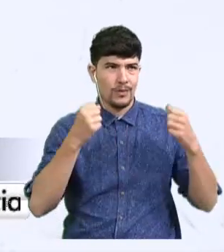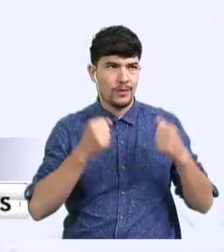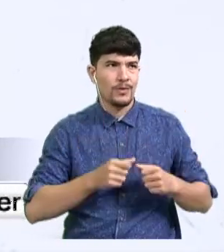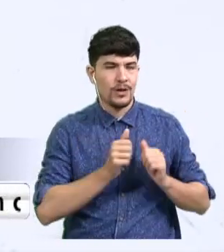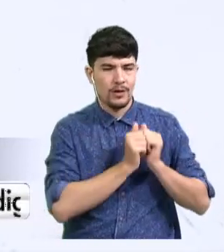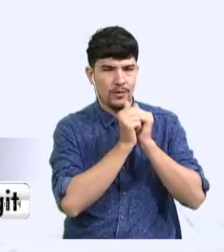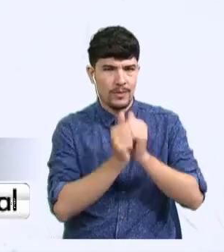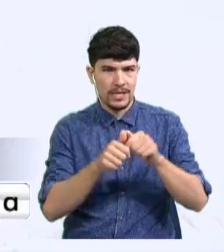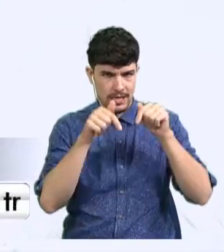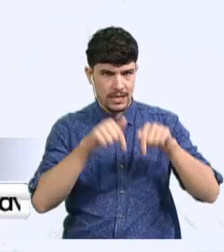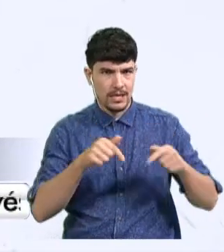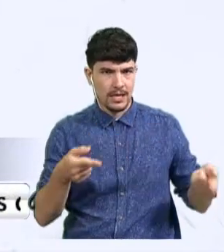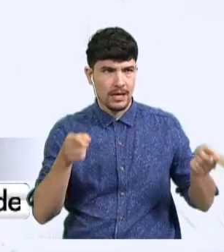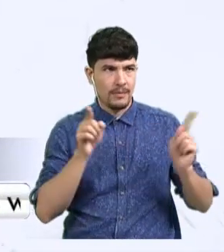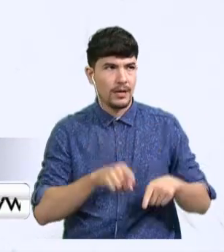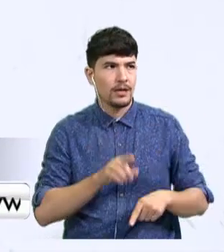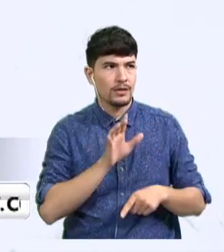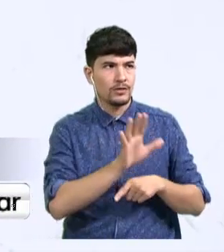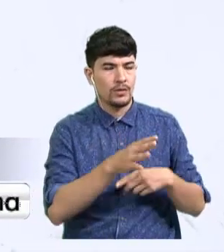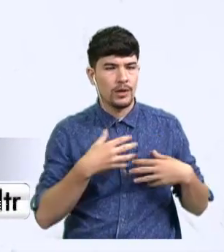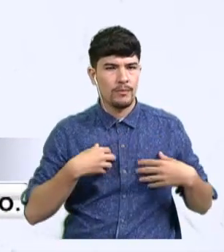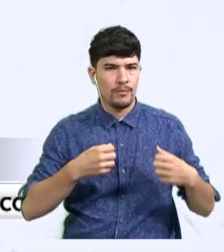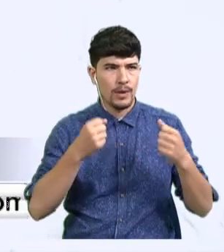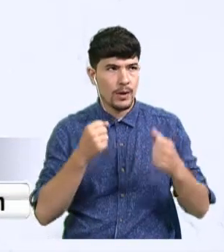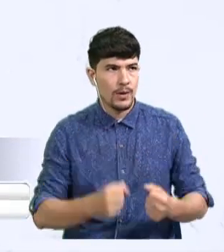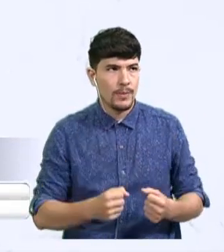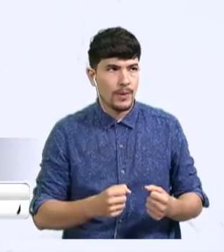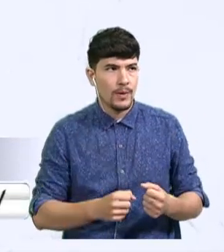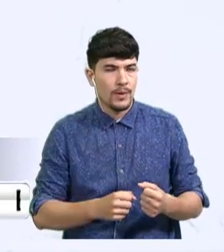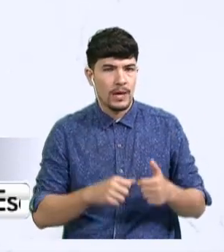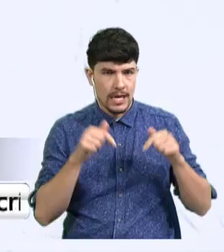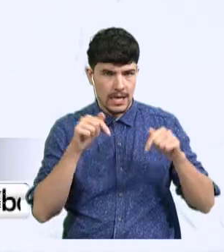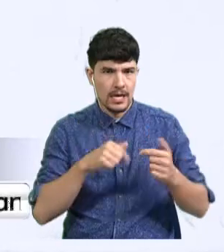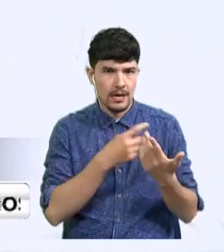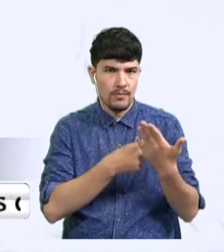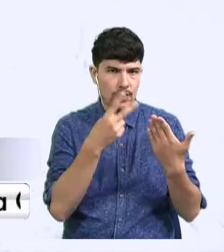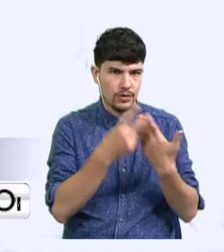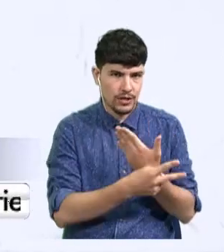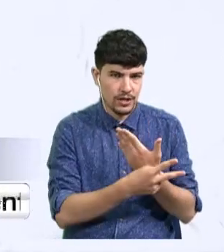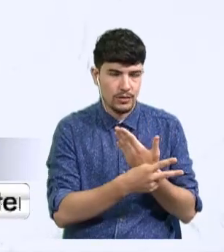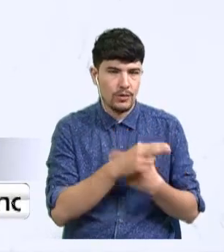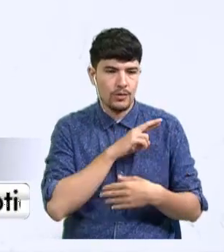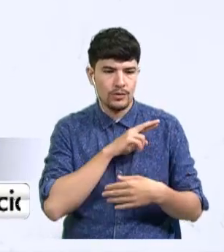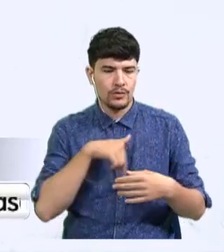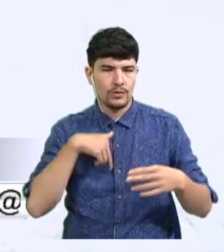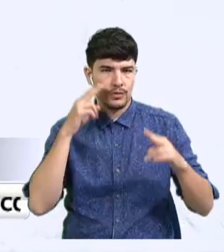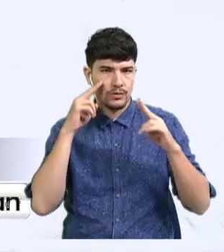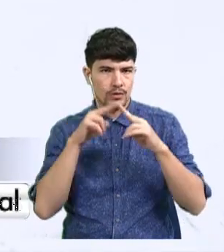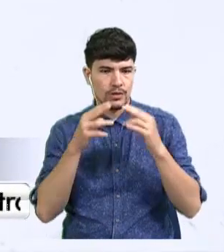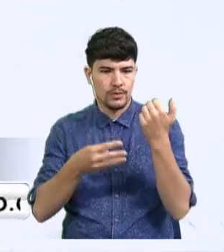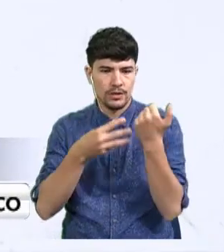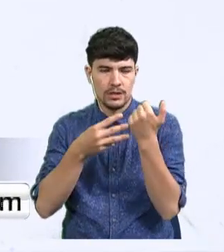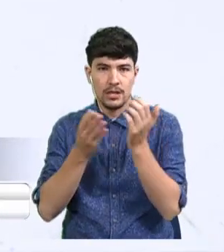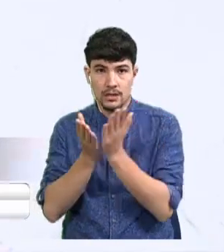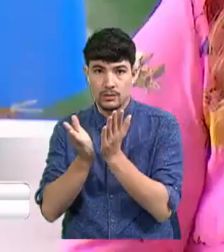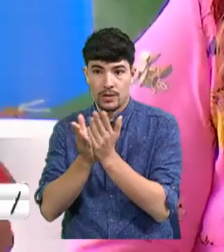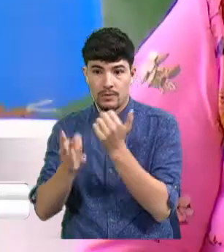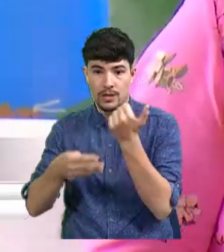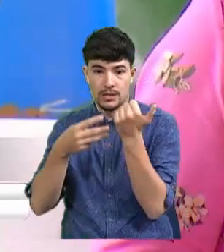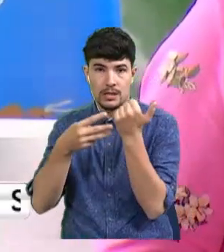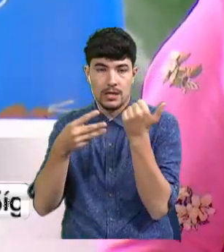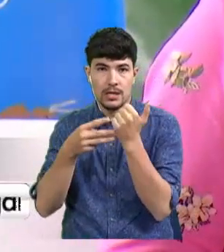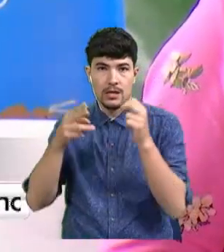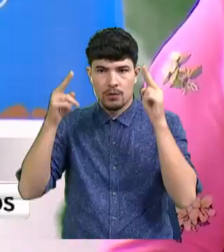está acompañando aquí también, que pertenece a este proyecto, nos conocimos en el SENA, estudiamos en el SENA y